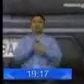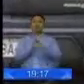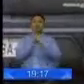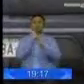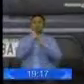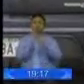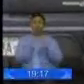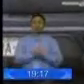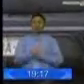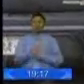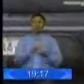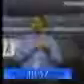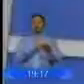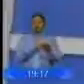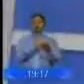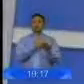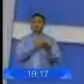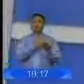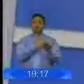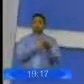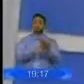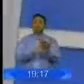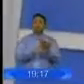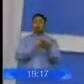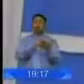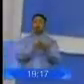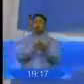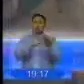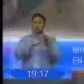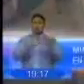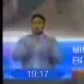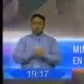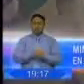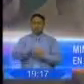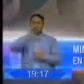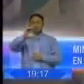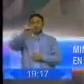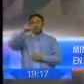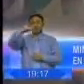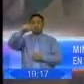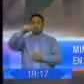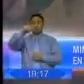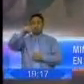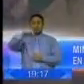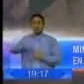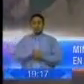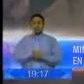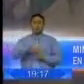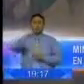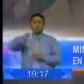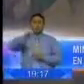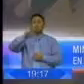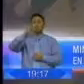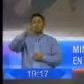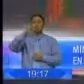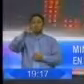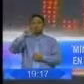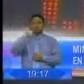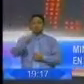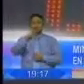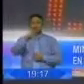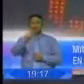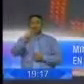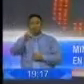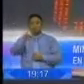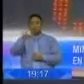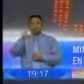ministros de Economía y Finanzas Richard Martínez, de Comercio Pablo Campana y de Energía y Recursos No Renovables Carlos Pérez,